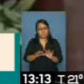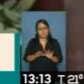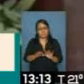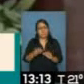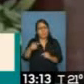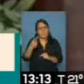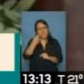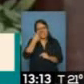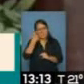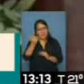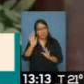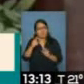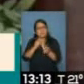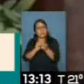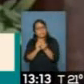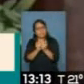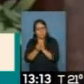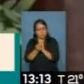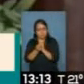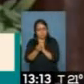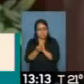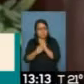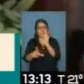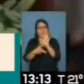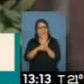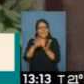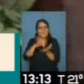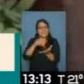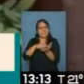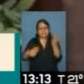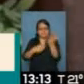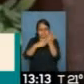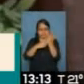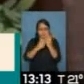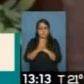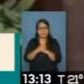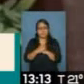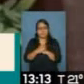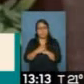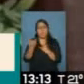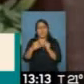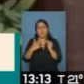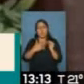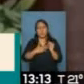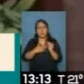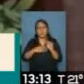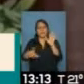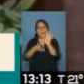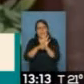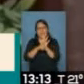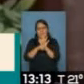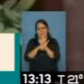interesante, que tiene que ver con una modificación a la ley de tierras fiscales. Nuestra ley